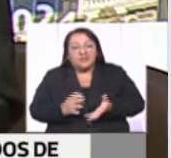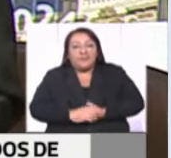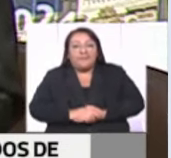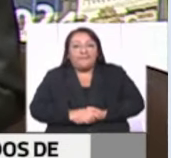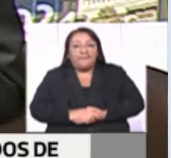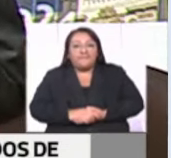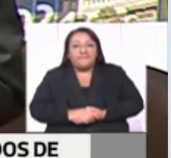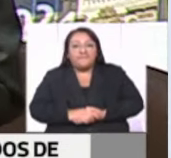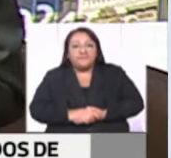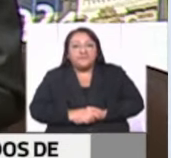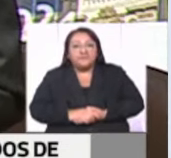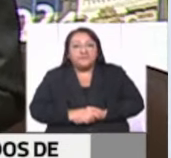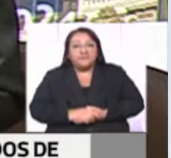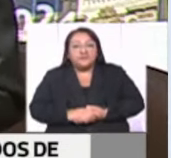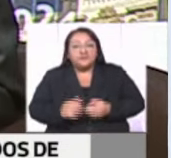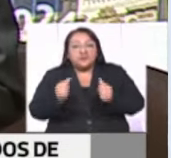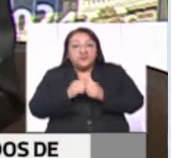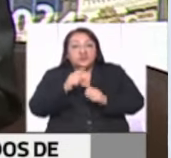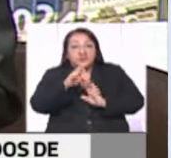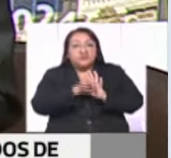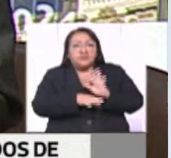presidente, que dicho fondo